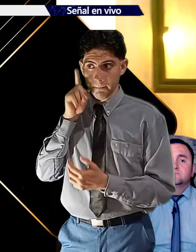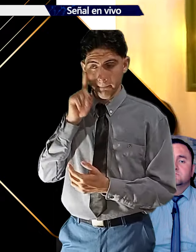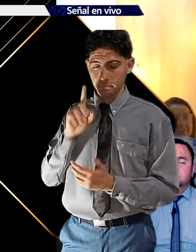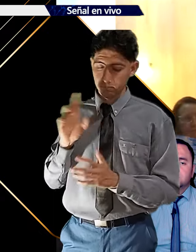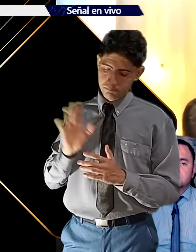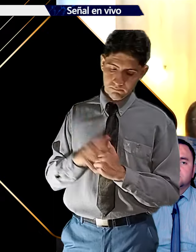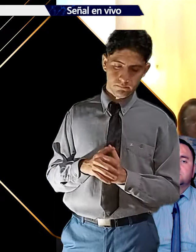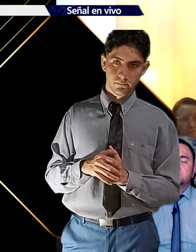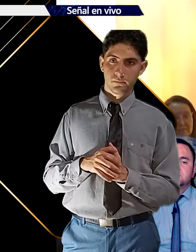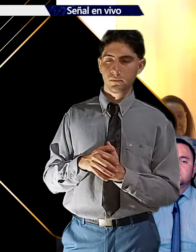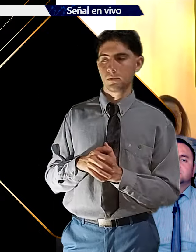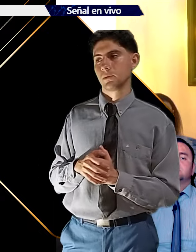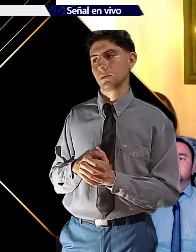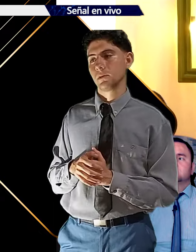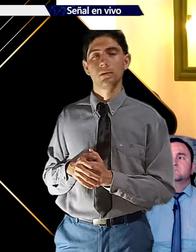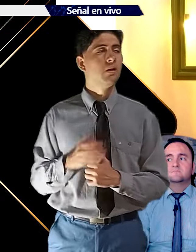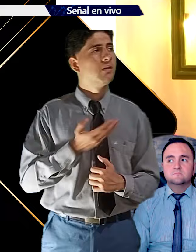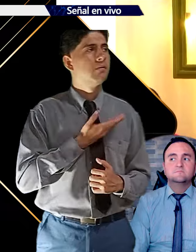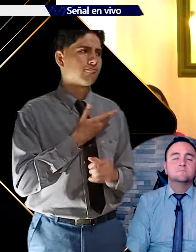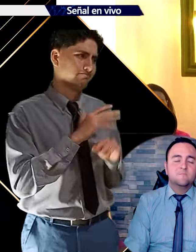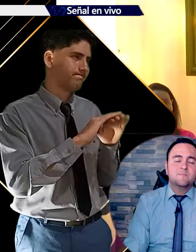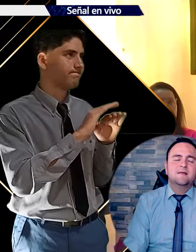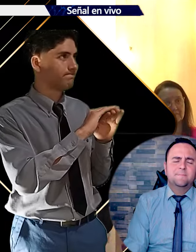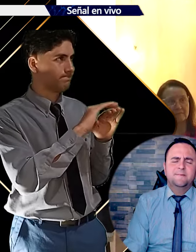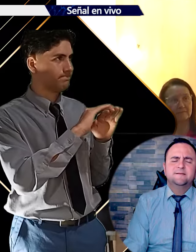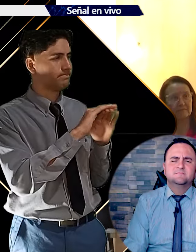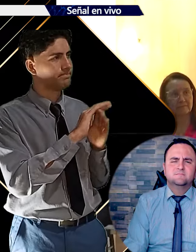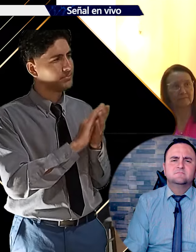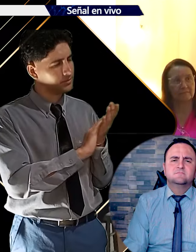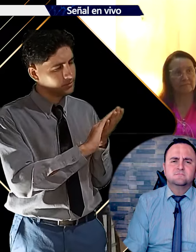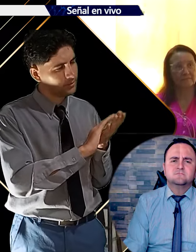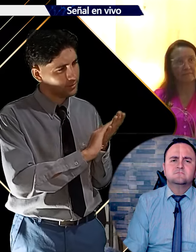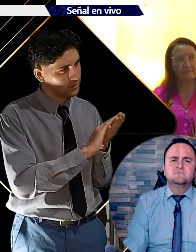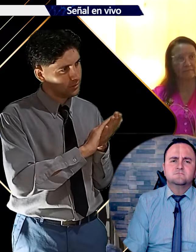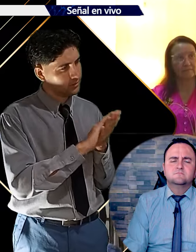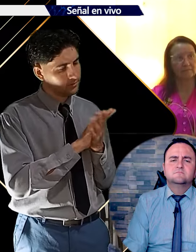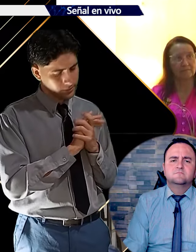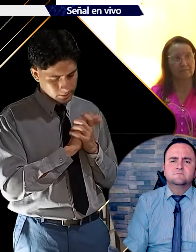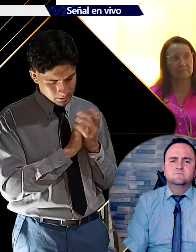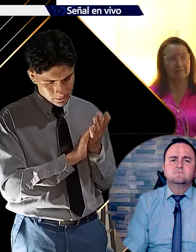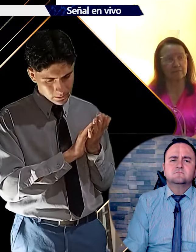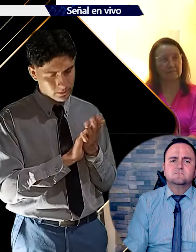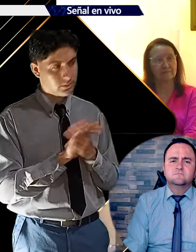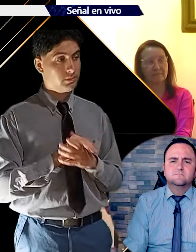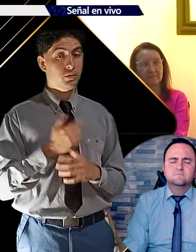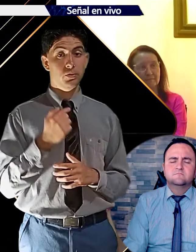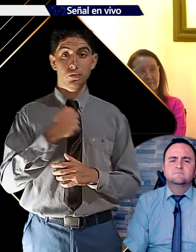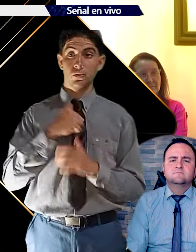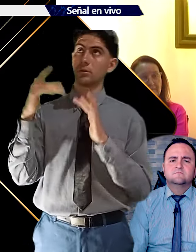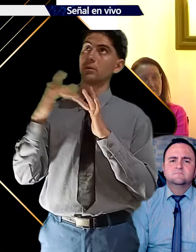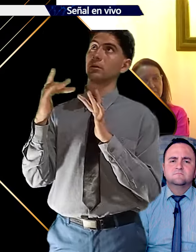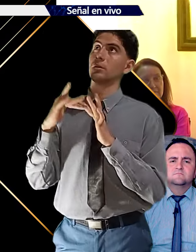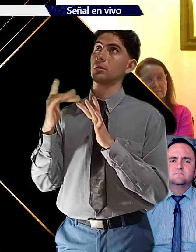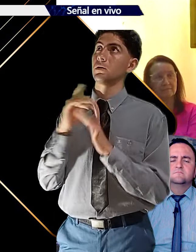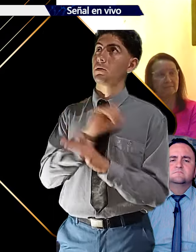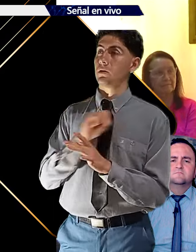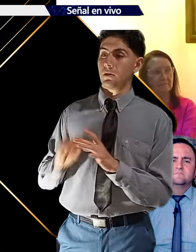Y escúcheme, mamita. Y ella sentadita ahí, sí me pidió perdón, mamá, perdón. Le dije, listo, pero estoy